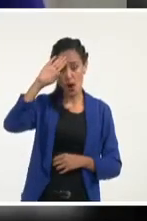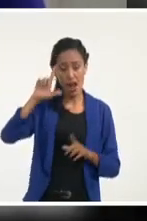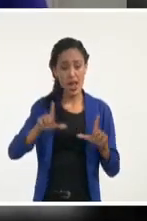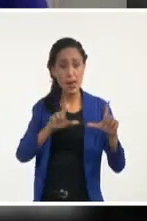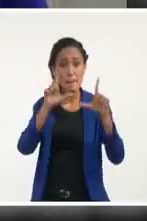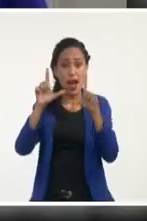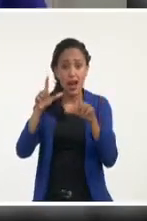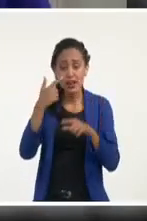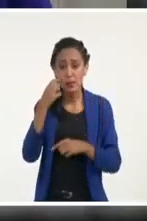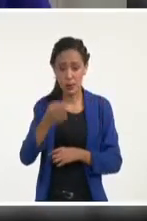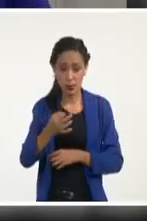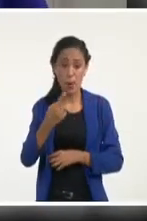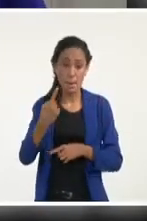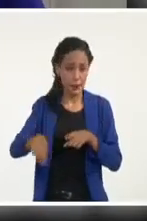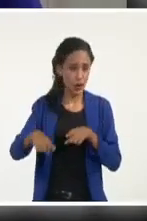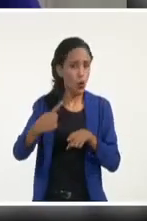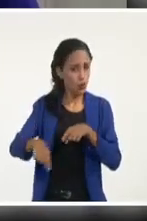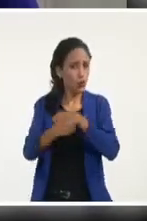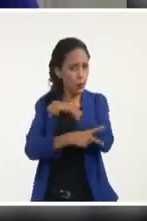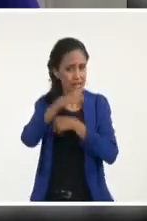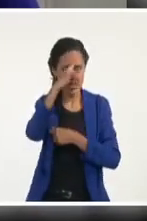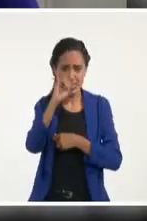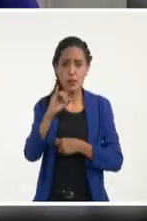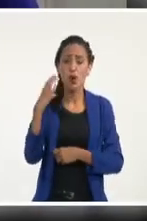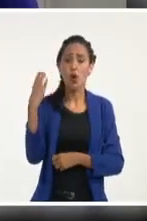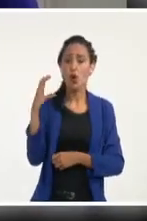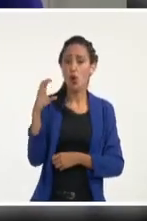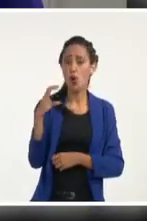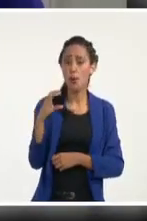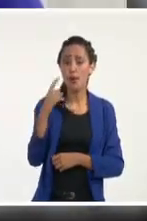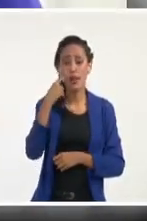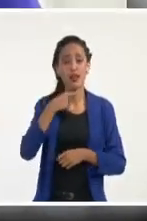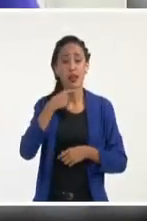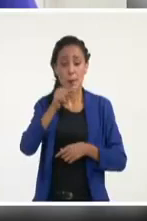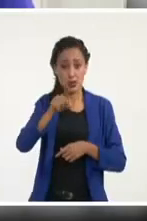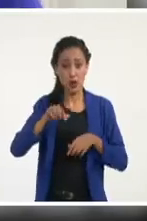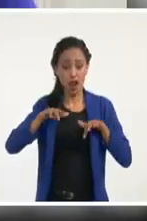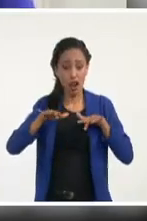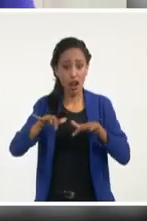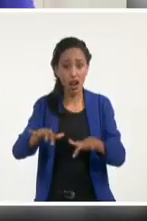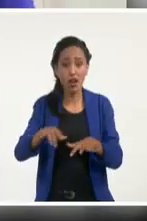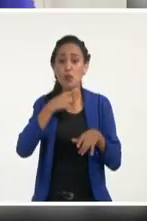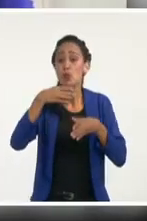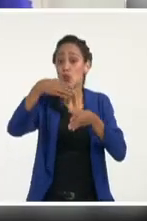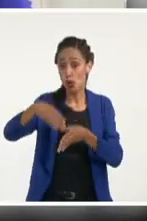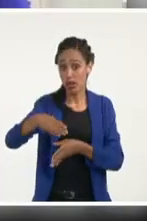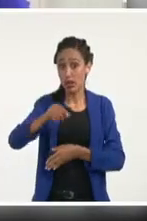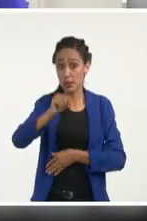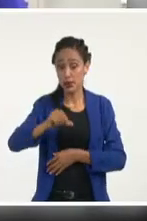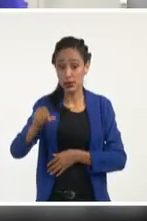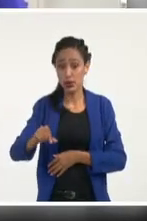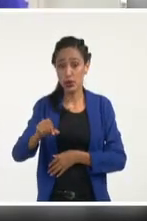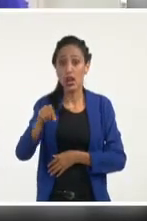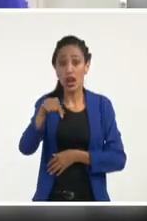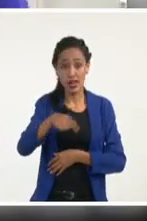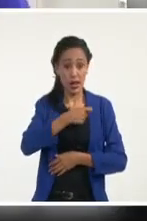Colombia donde están asesinando a los manifestantes. Aquí en España podemos ver violencia, podemos ver bolas de goma, podemos